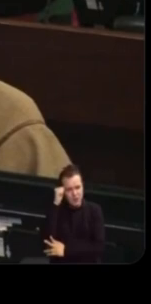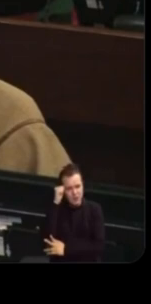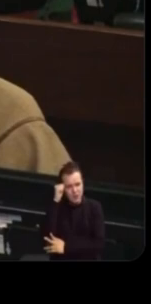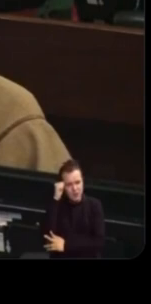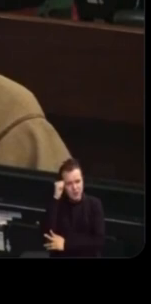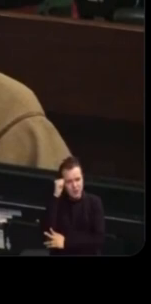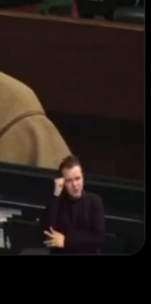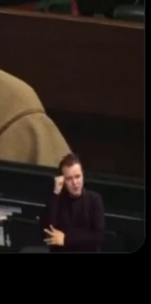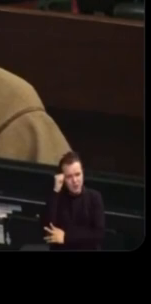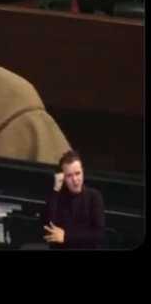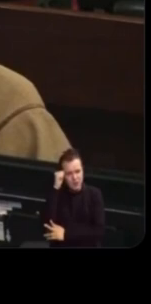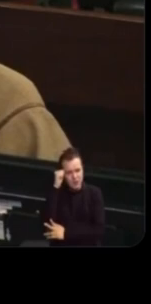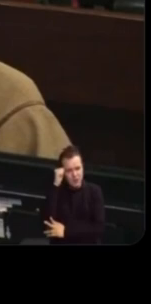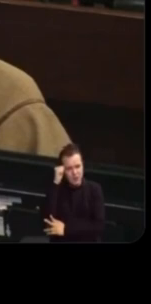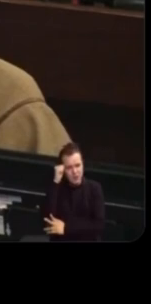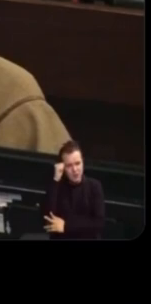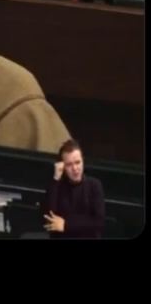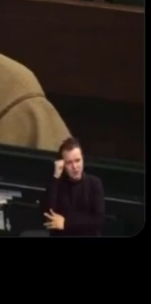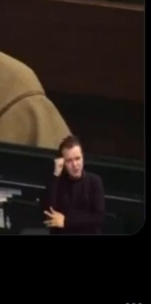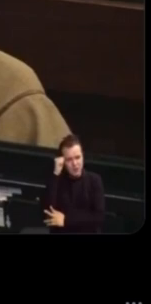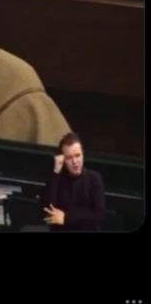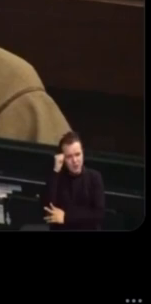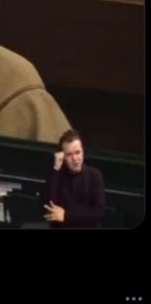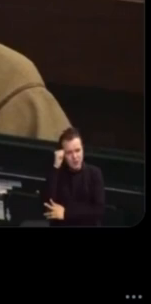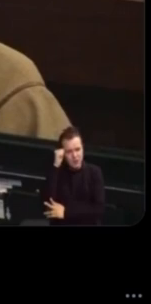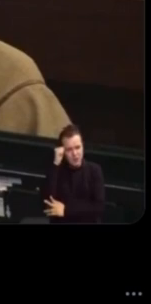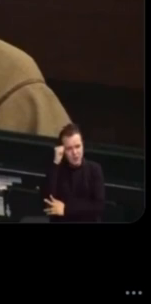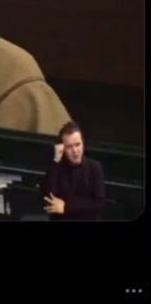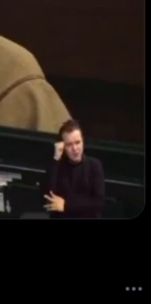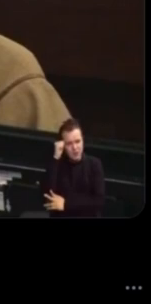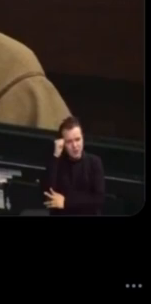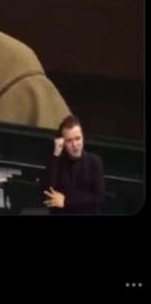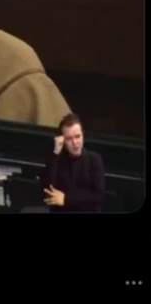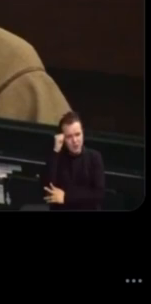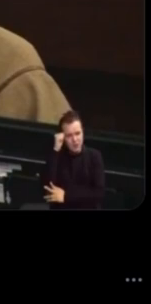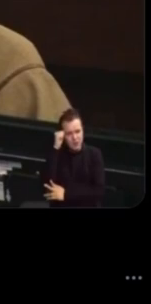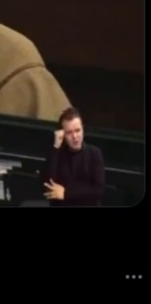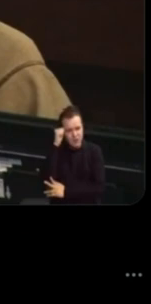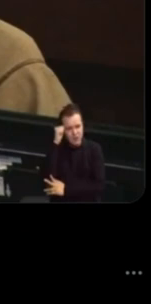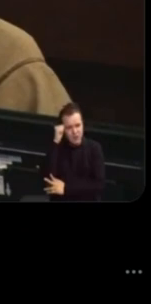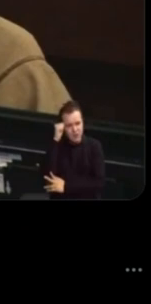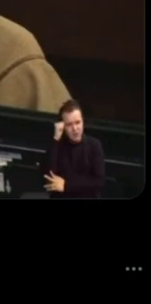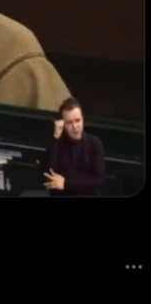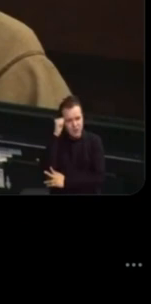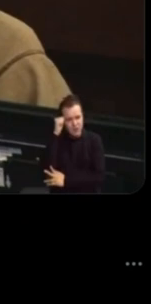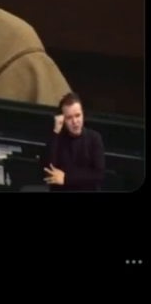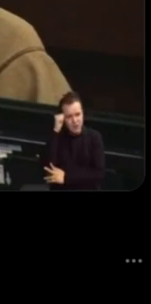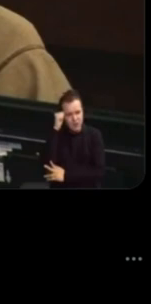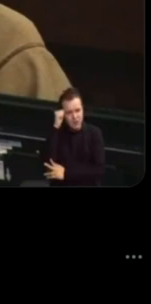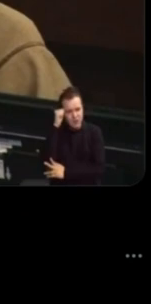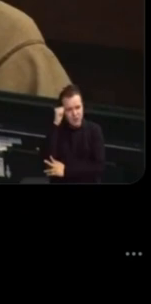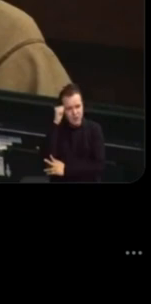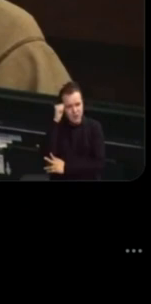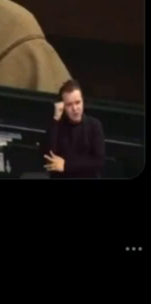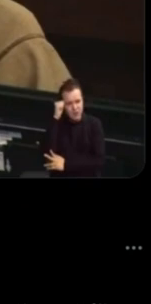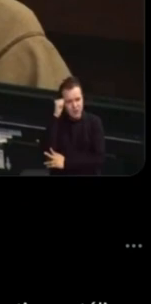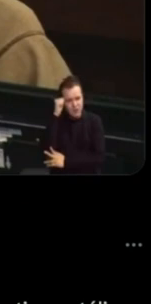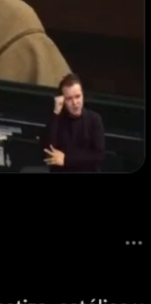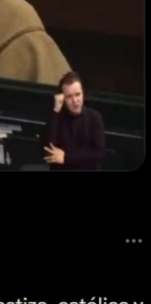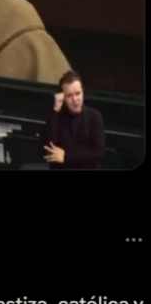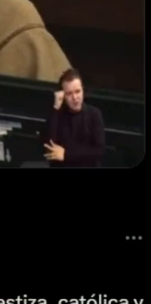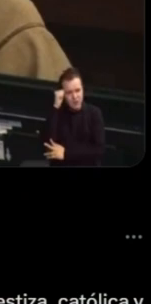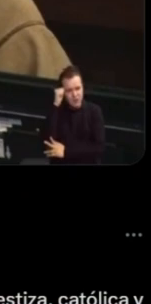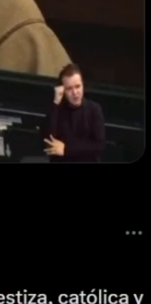sembrar coca en más de 20.000 hectáreas, delinquiendo, donde no se les extingue el dominio porque es